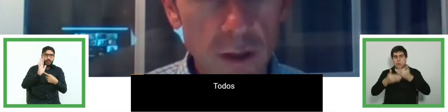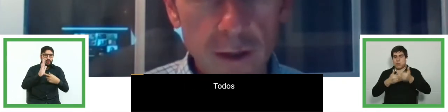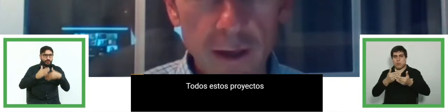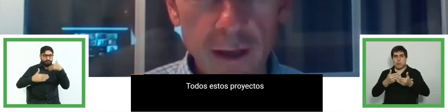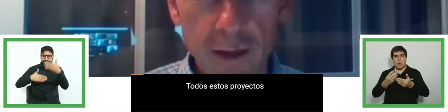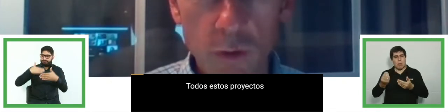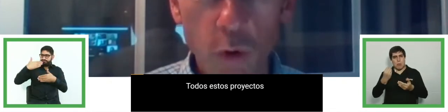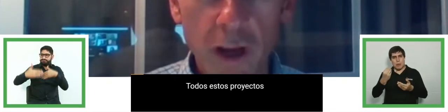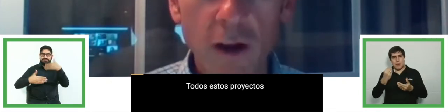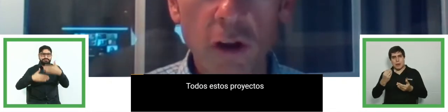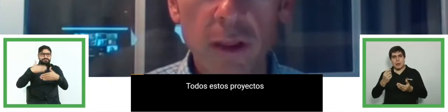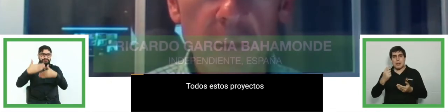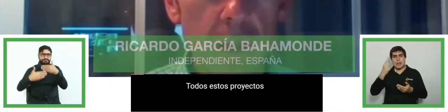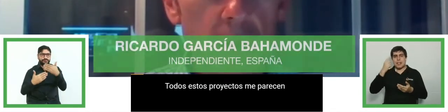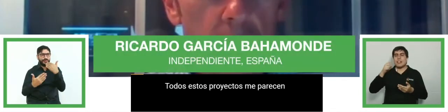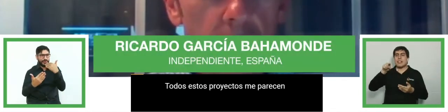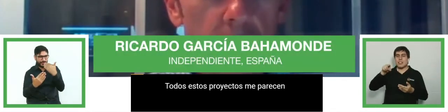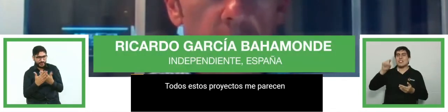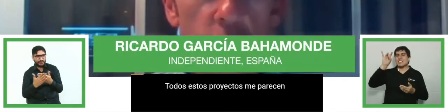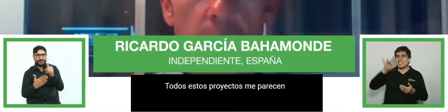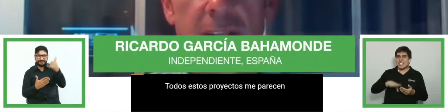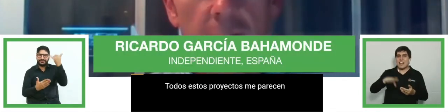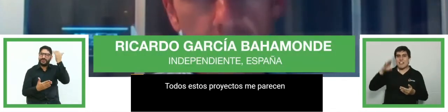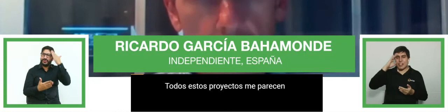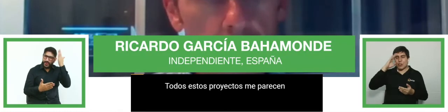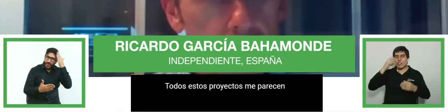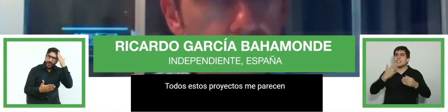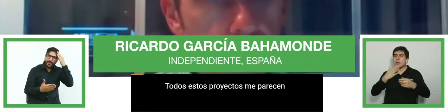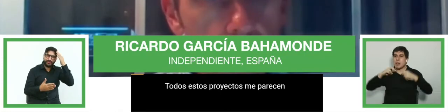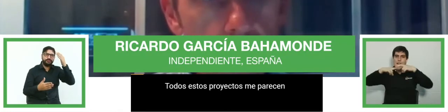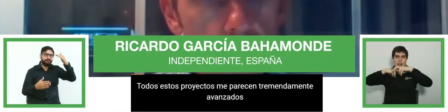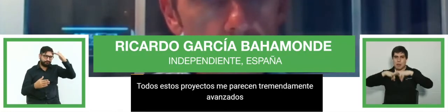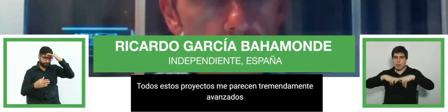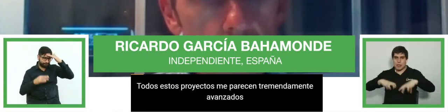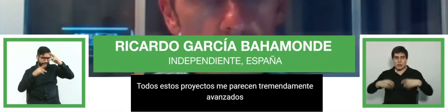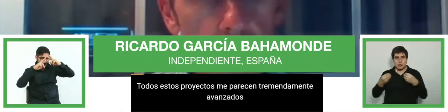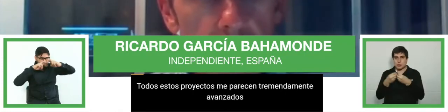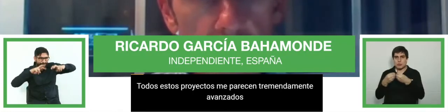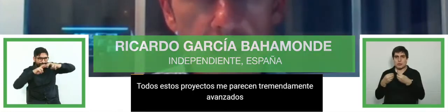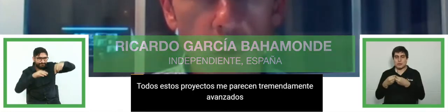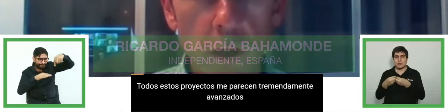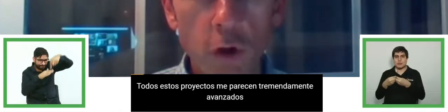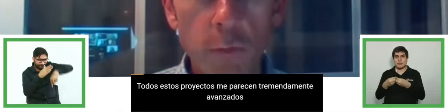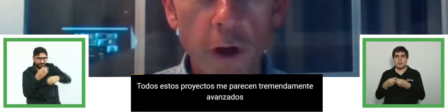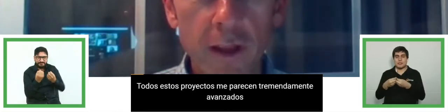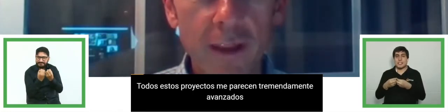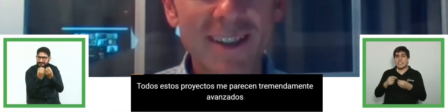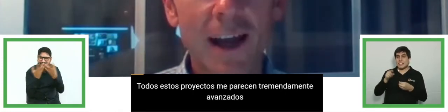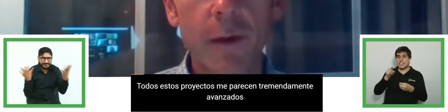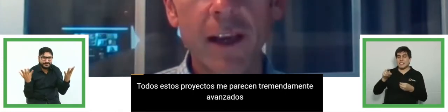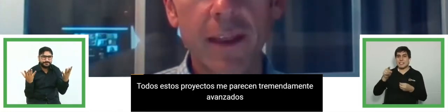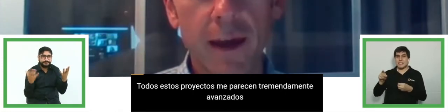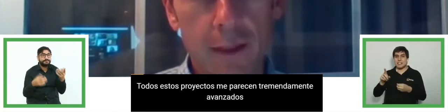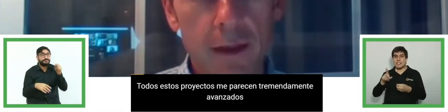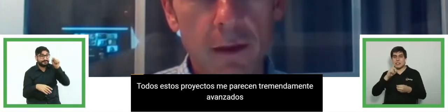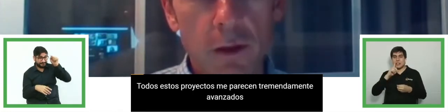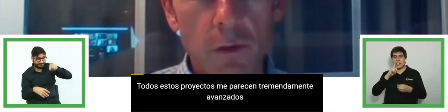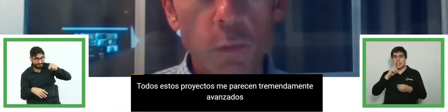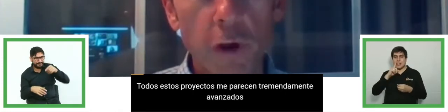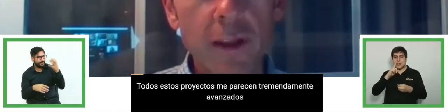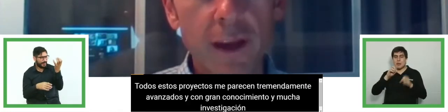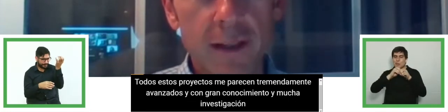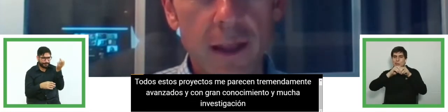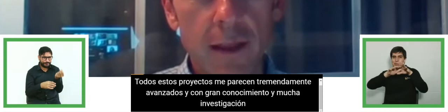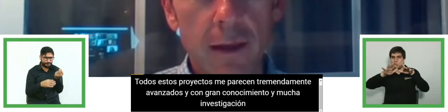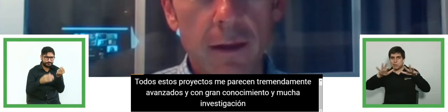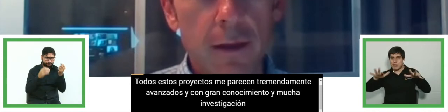basados en un gran conocimiento y mucha investigación, y que desde luego tiene un componente de escalabilidad